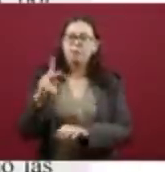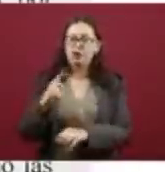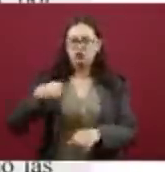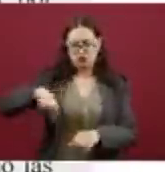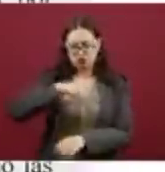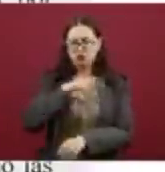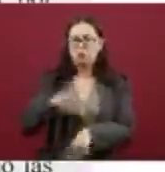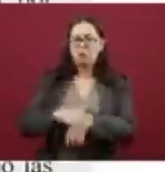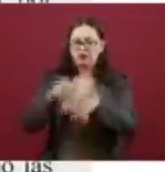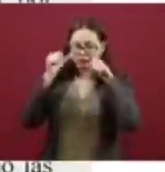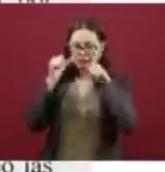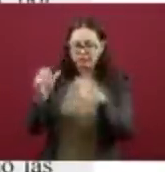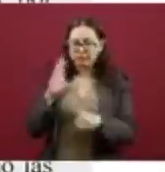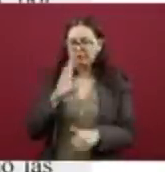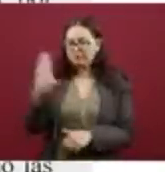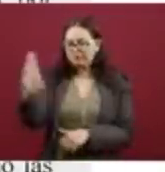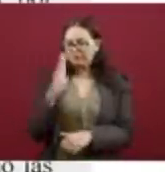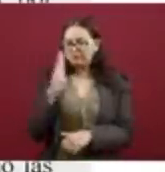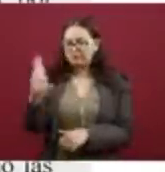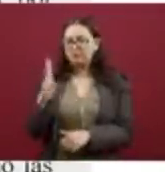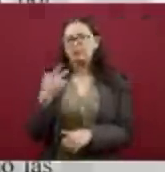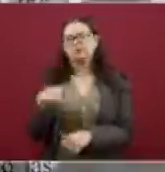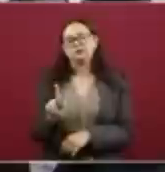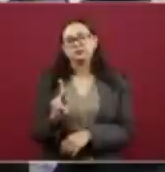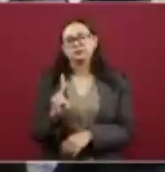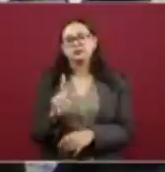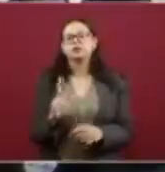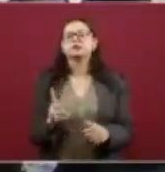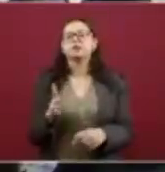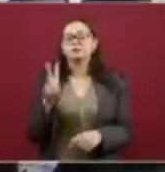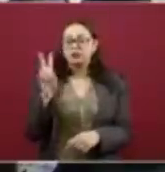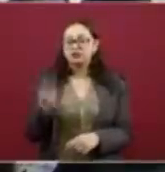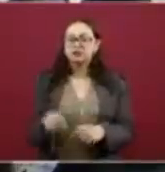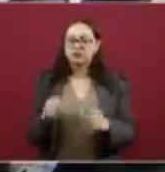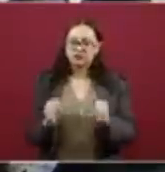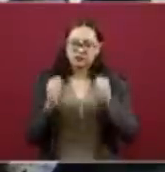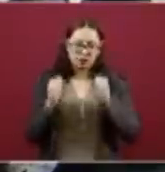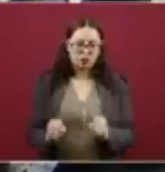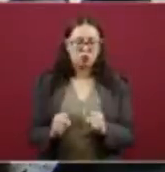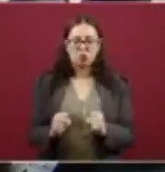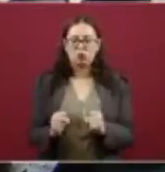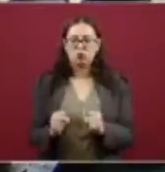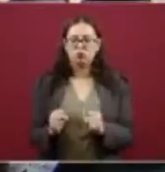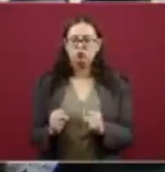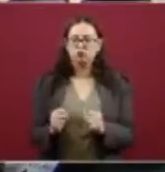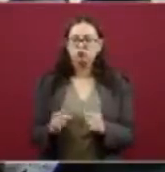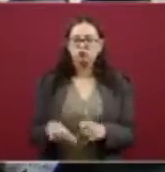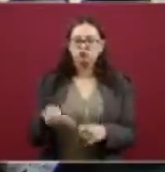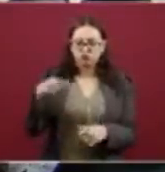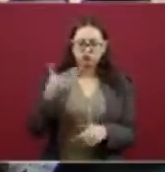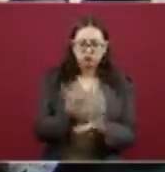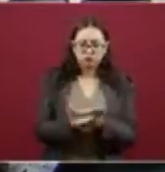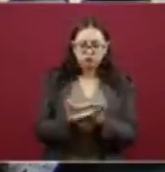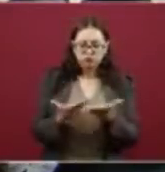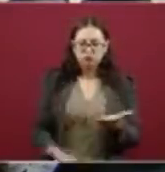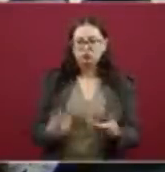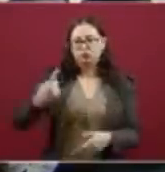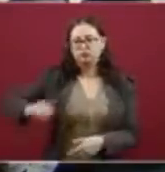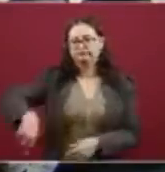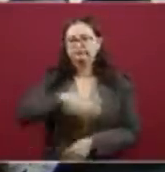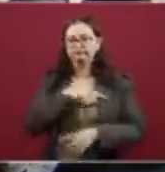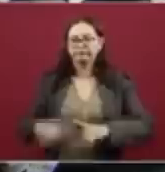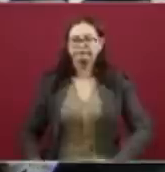interviniendo en el seguimiento de la empresa, pero con toda seguridad, en el momento en que asumamos esto como debe de